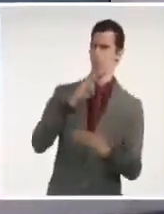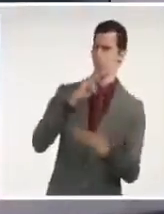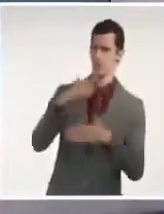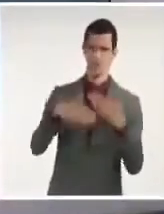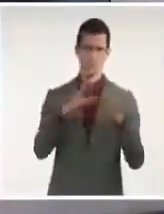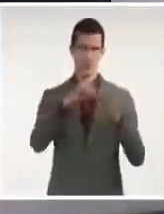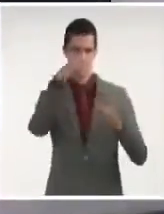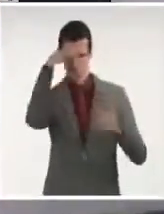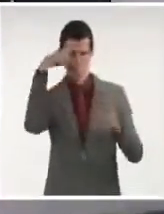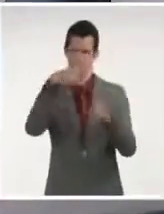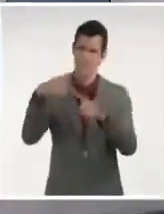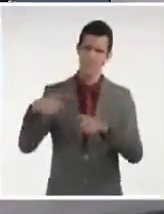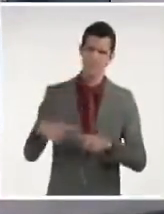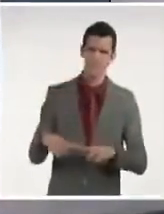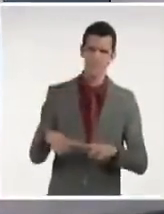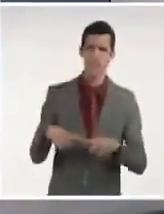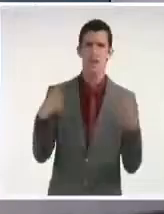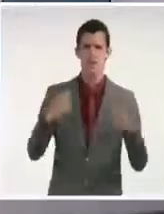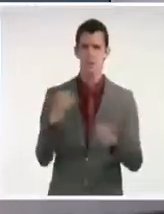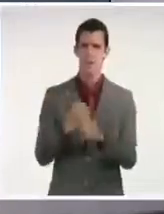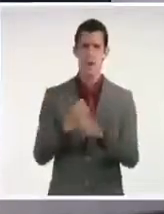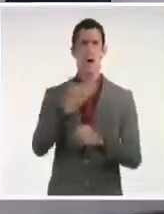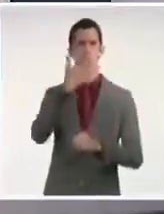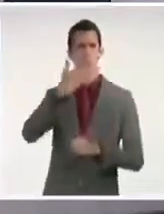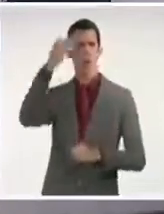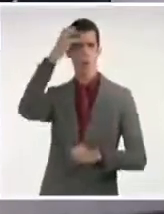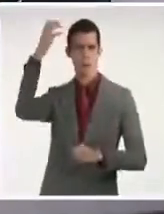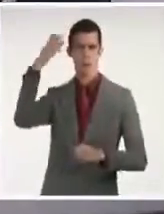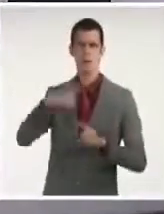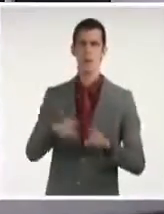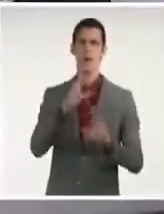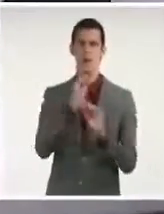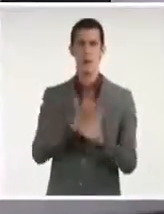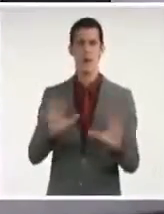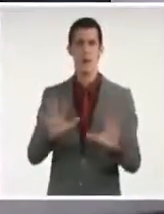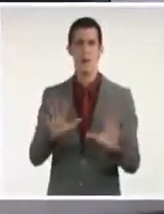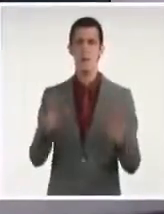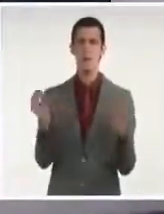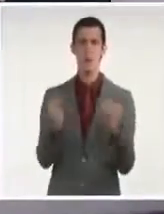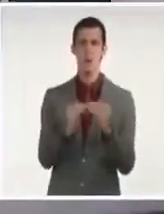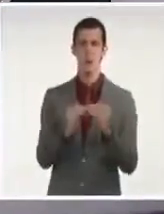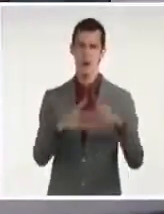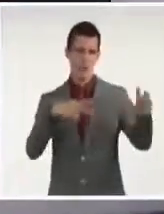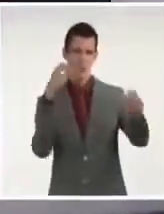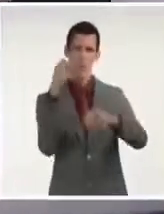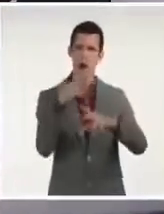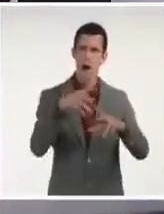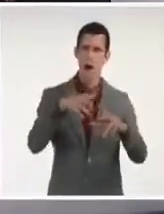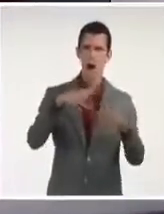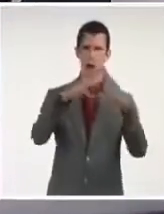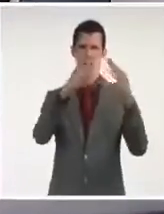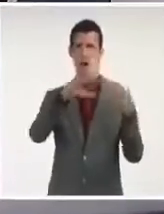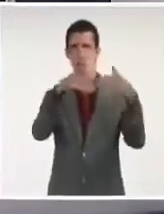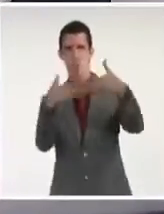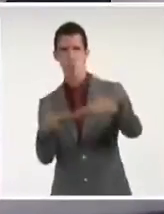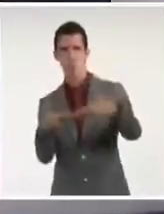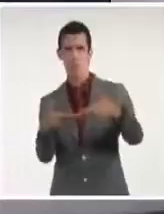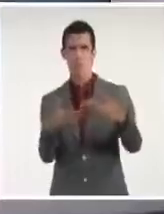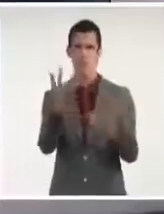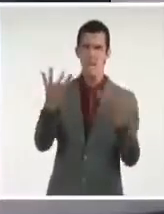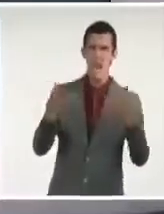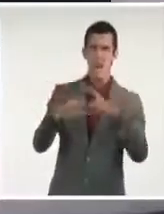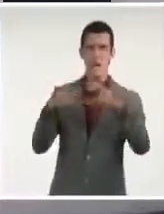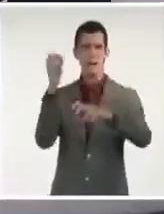equivoquemos. No es retórica política, no es una excusa del gobierno. El bloqueo impide que este país